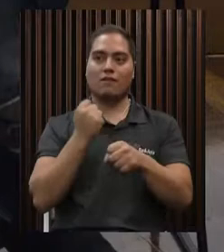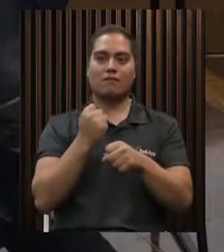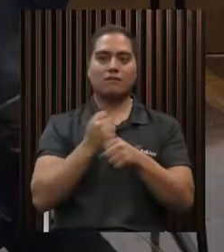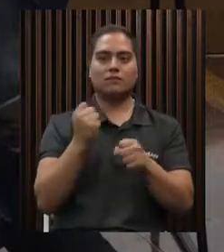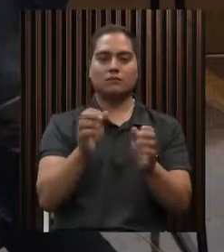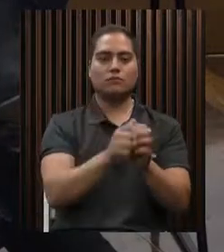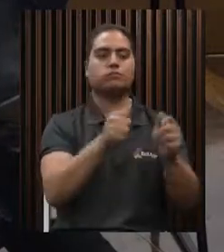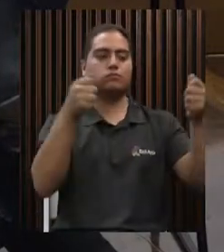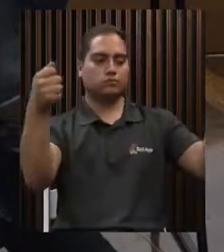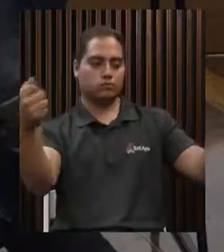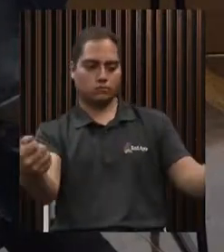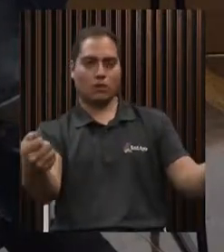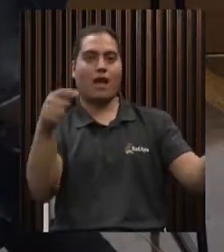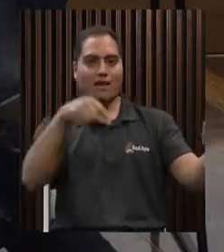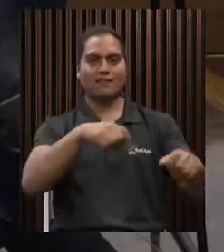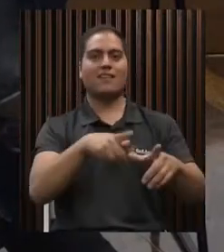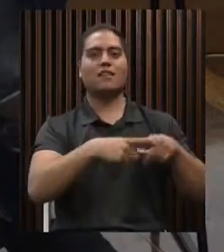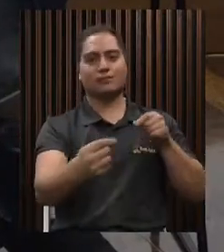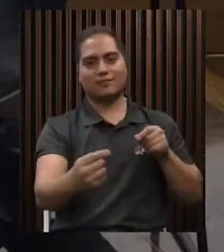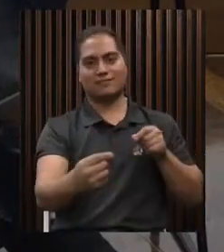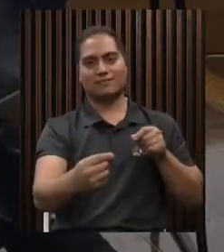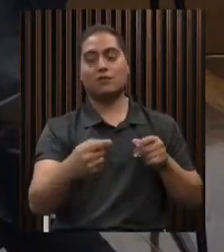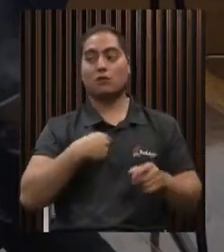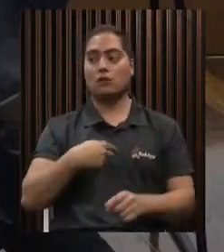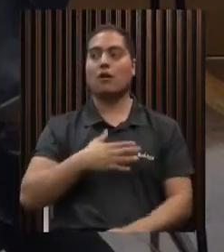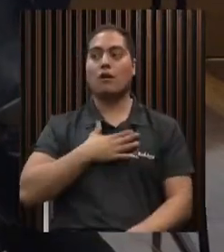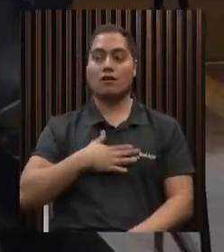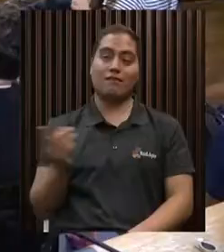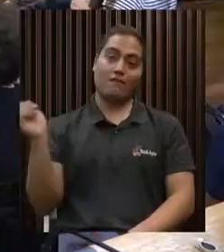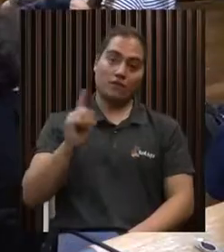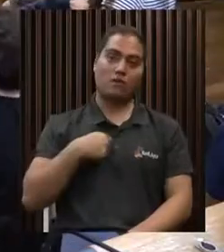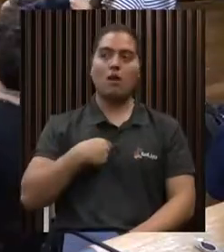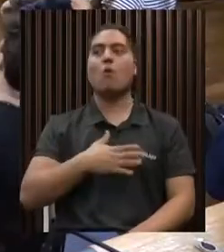nacional. Vine porque quería conocerte.